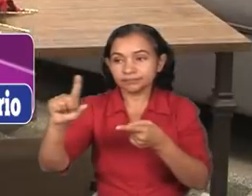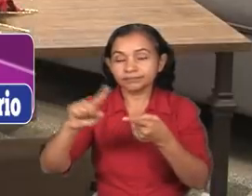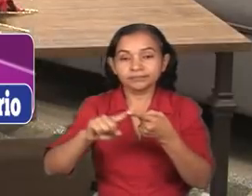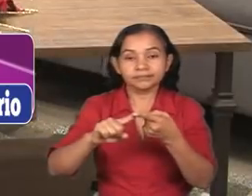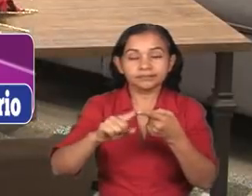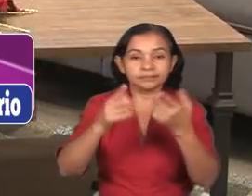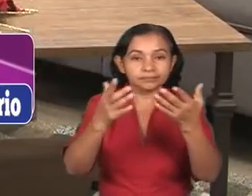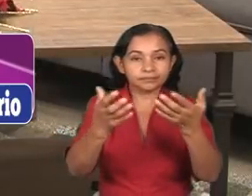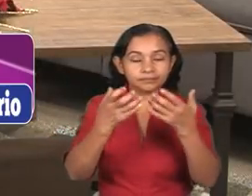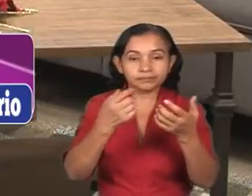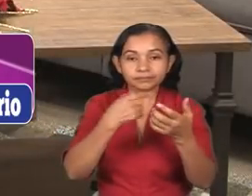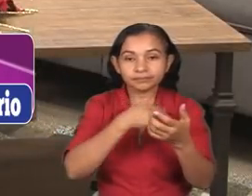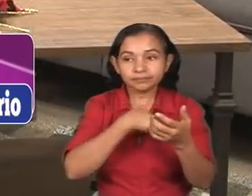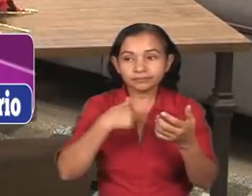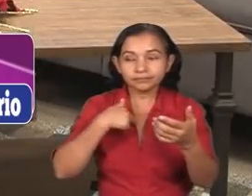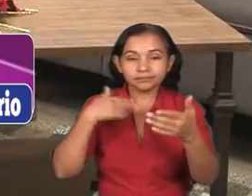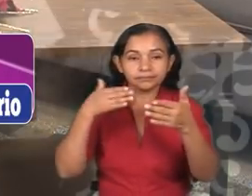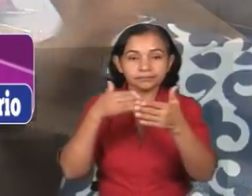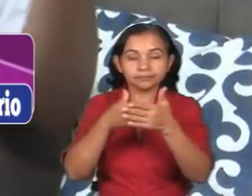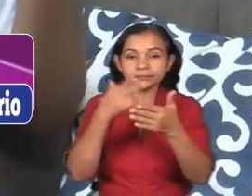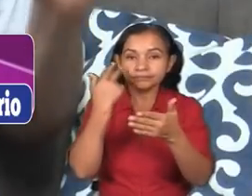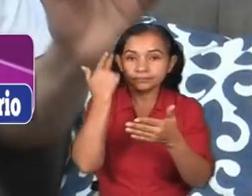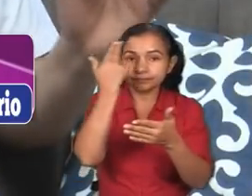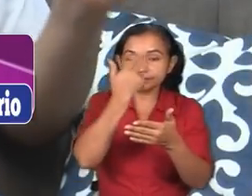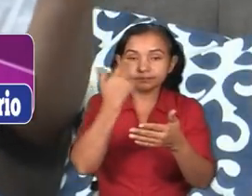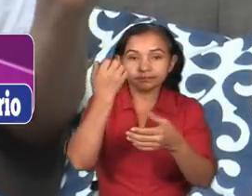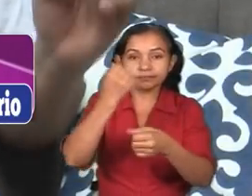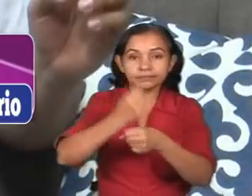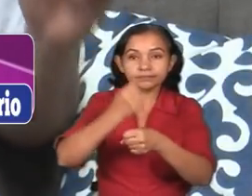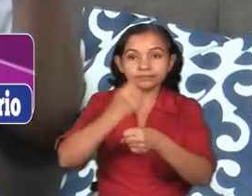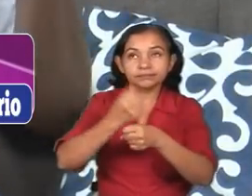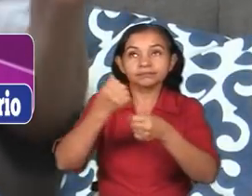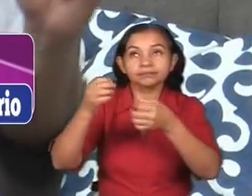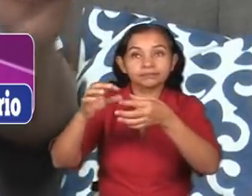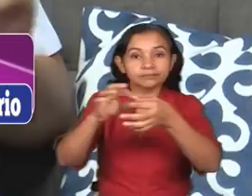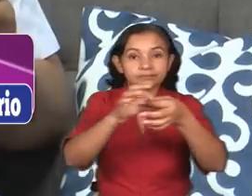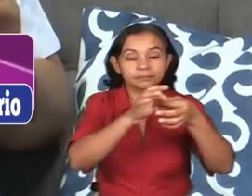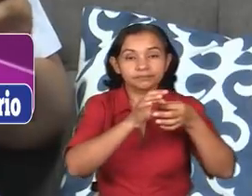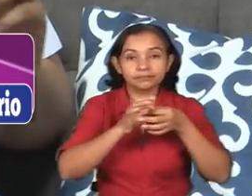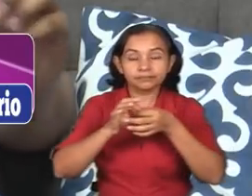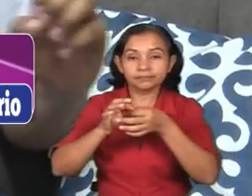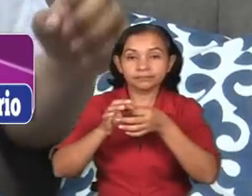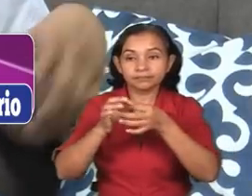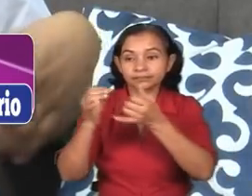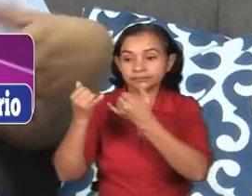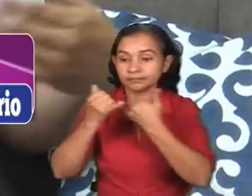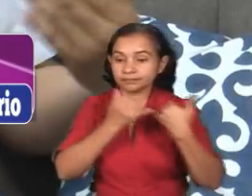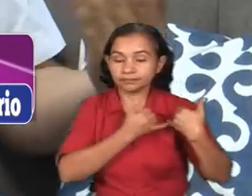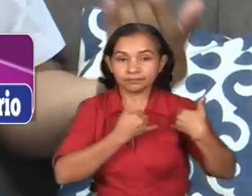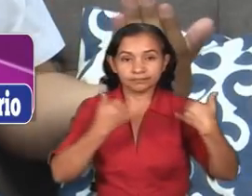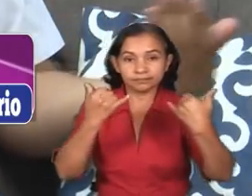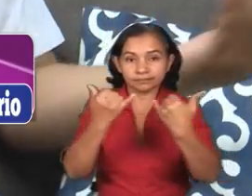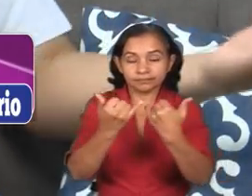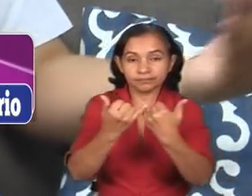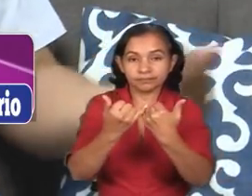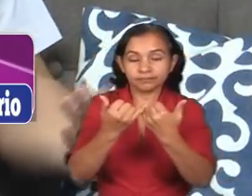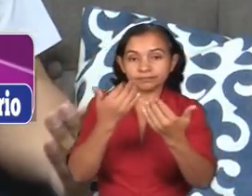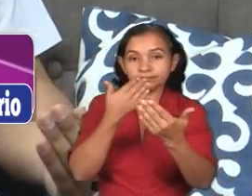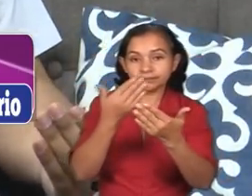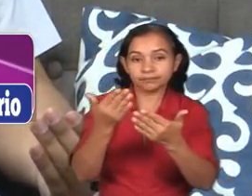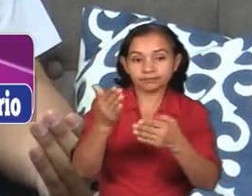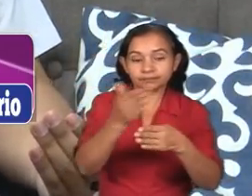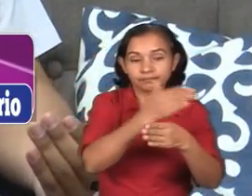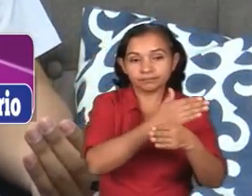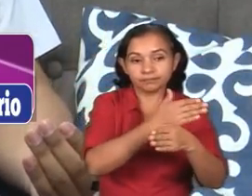ahí quisiera descansar un momento con esta pregunta, el trabajo articulado de forma interinstitucional, y usted lo mencionaba muy bien, en principio con